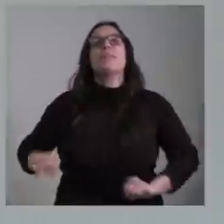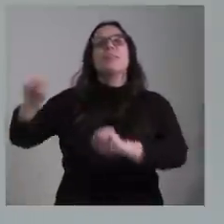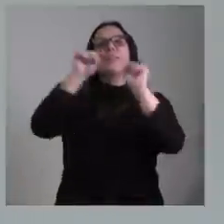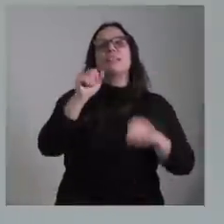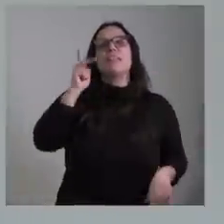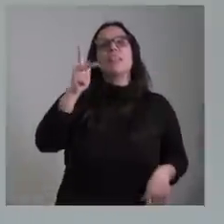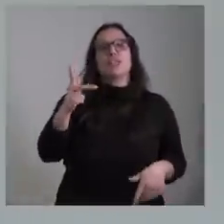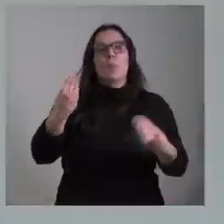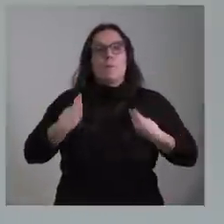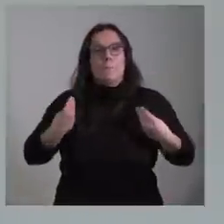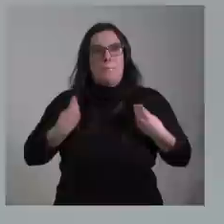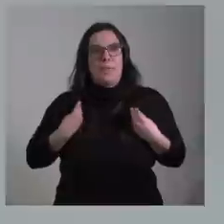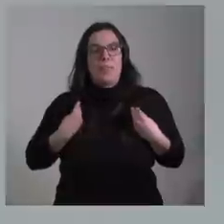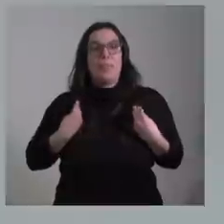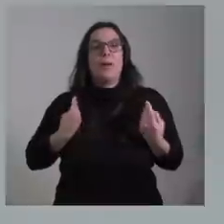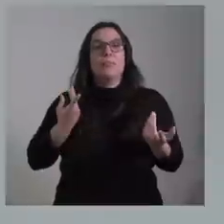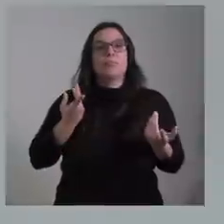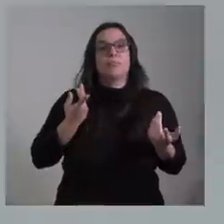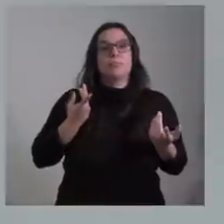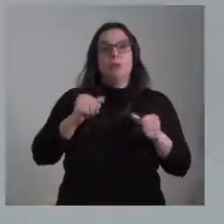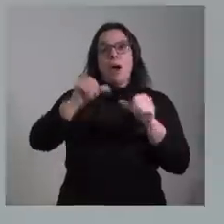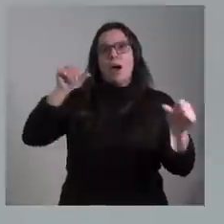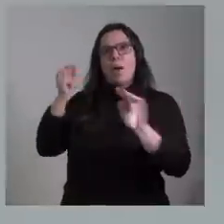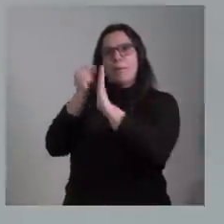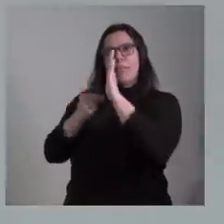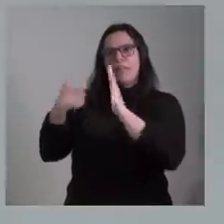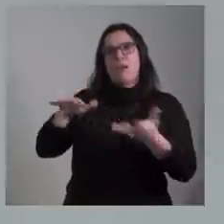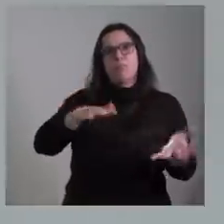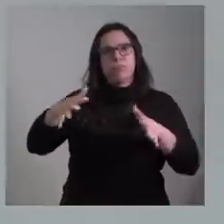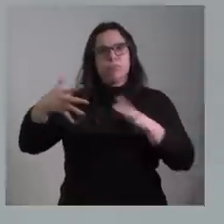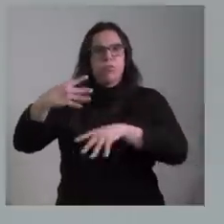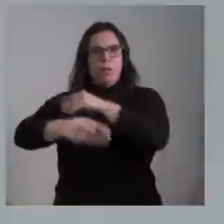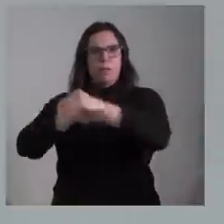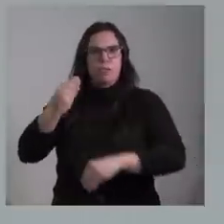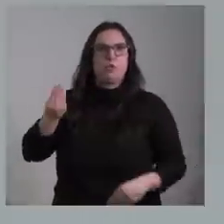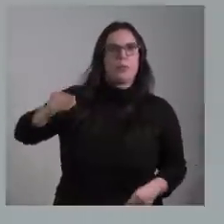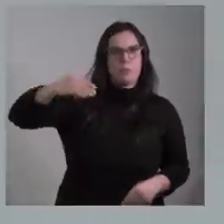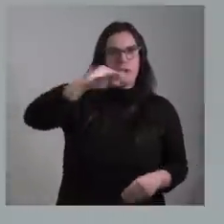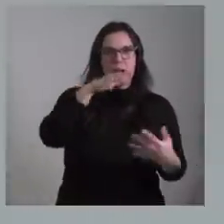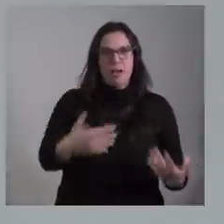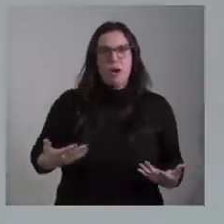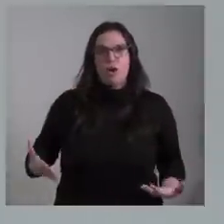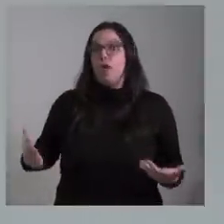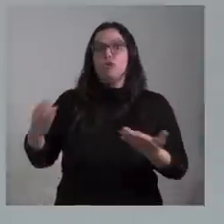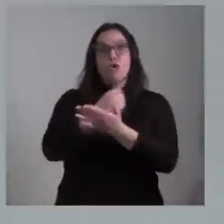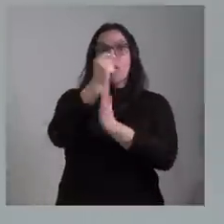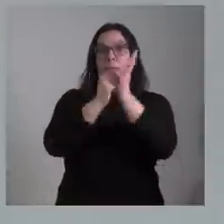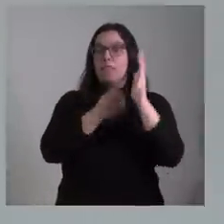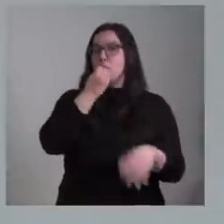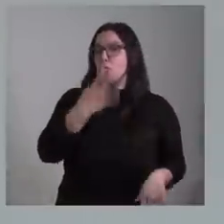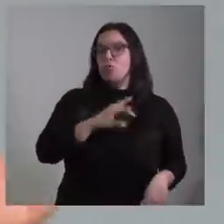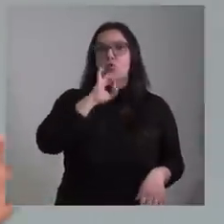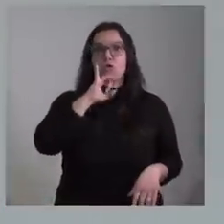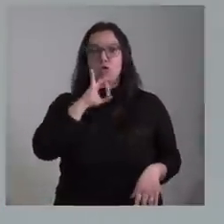a la vida que viene a complementar a medidas que ya hemos adoptado anteriormente que todas ellas nos satisfacen como nos satisfacen